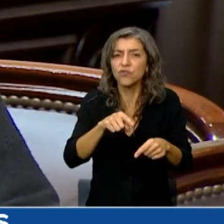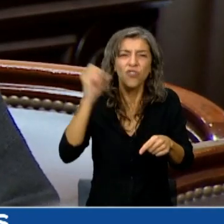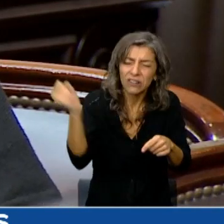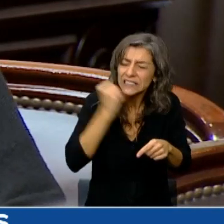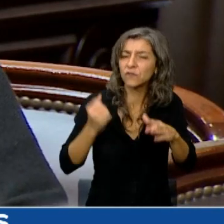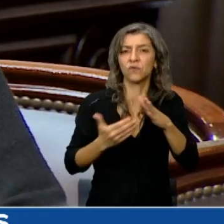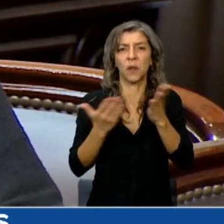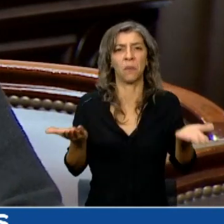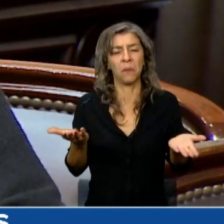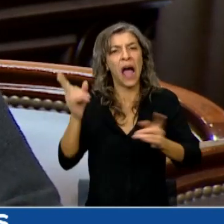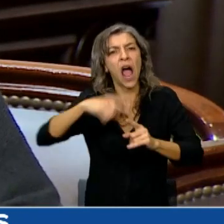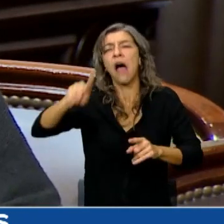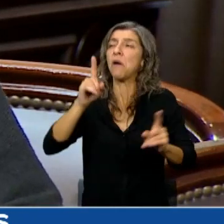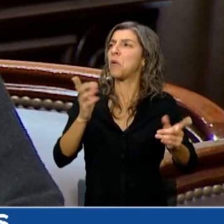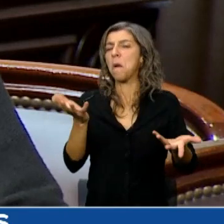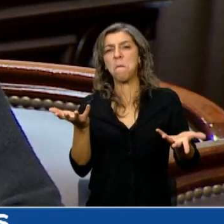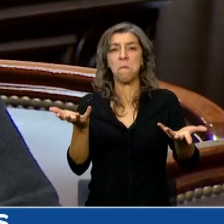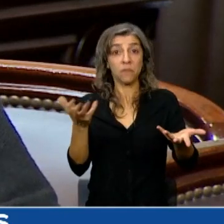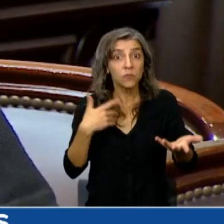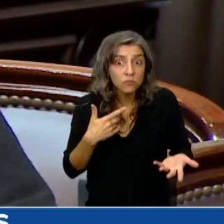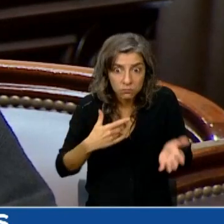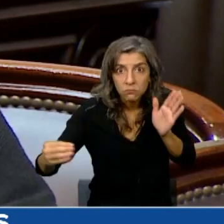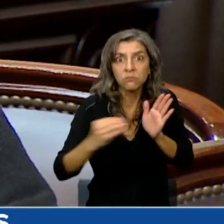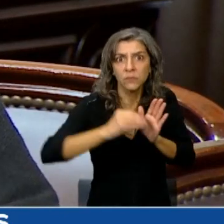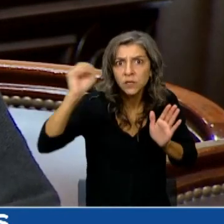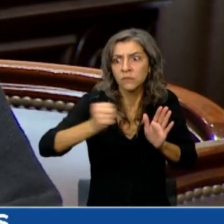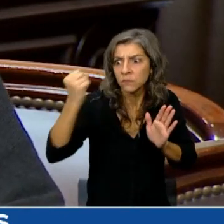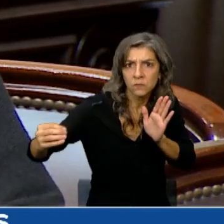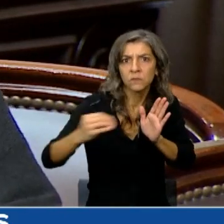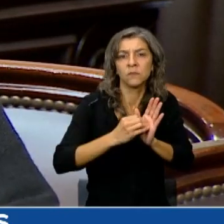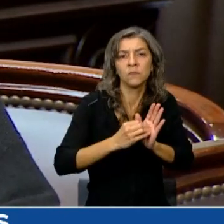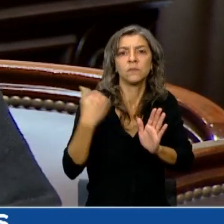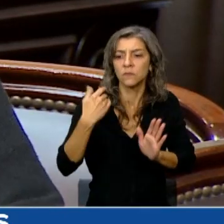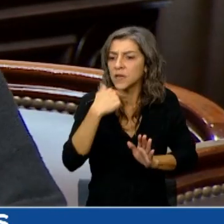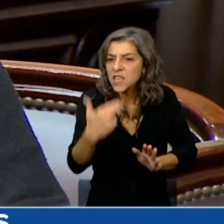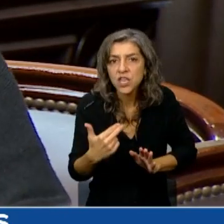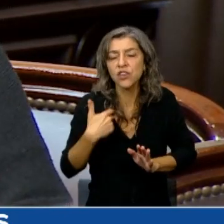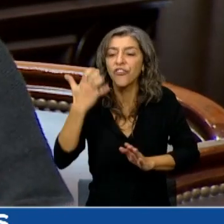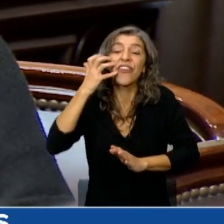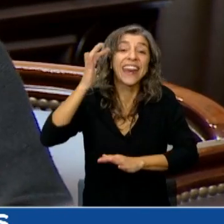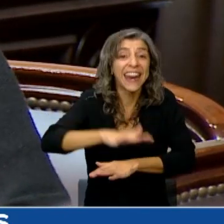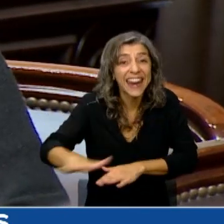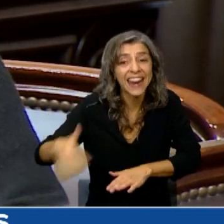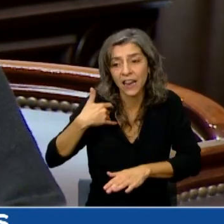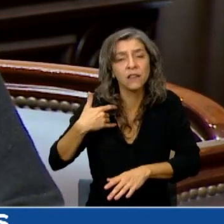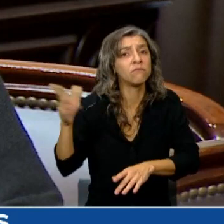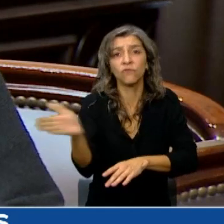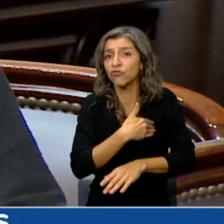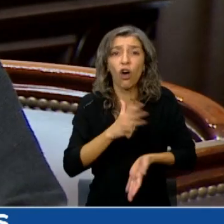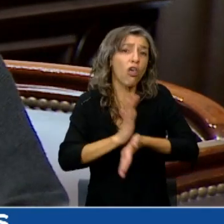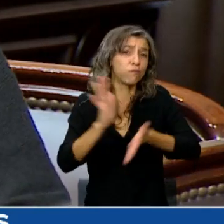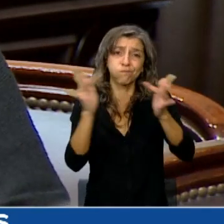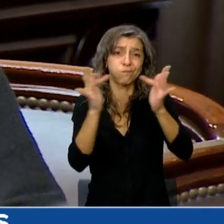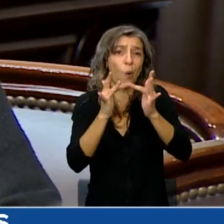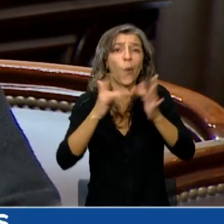relevante. Tenemos que meterlo porque nuestros hijos, nuestros nietos están en las redes, hombres y